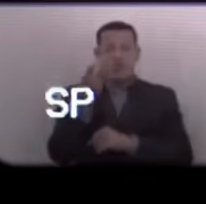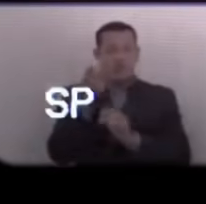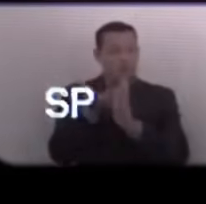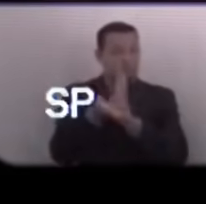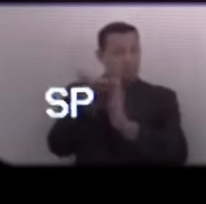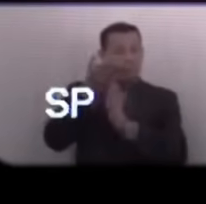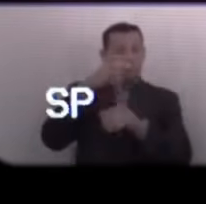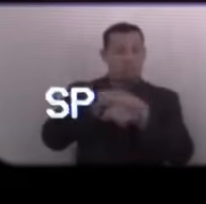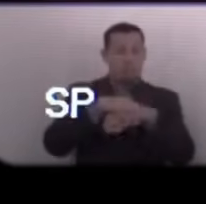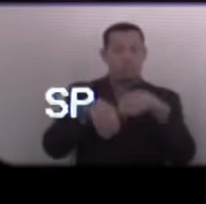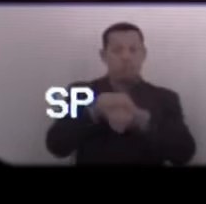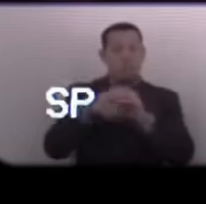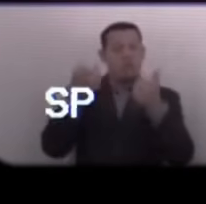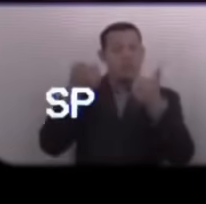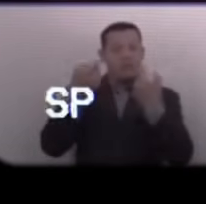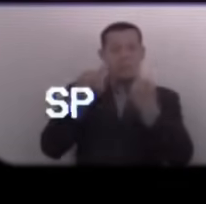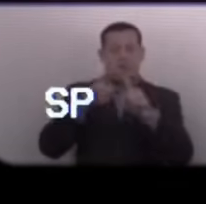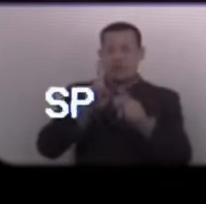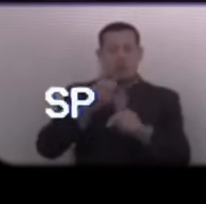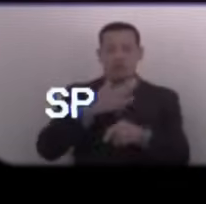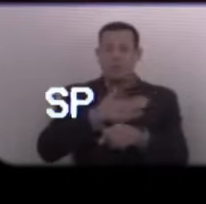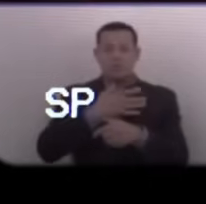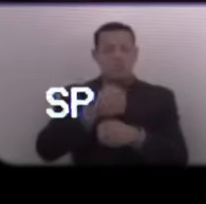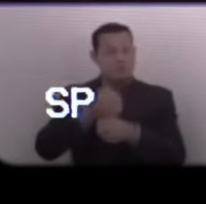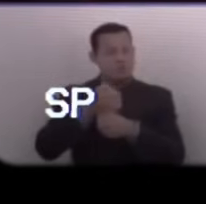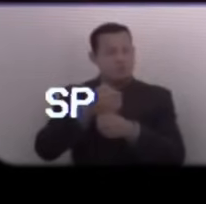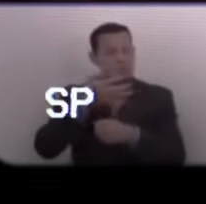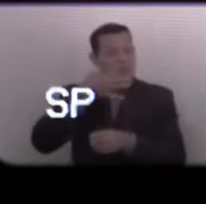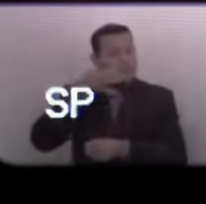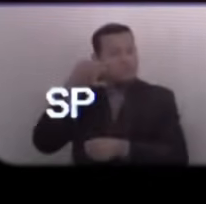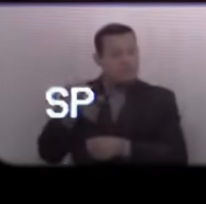alto de capturados, sin duda, pero no tenemos certeza